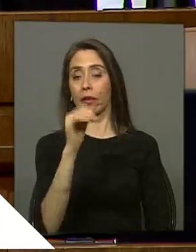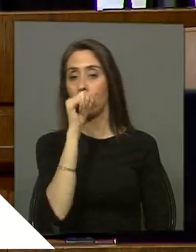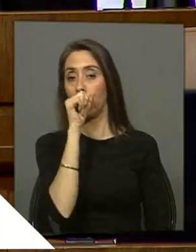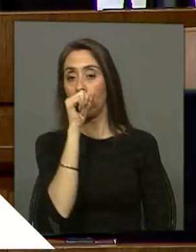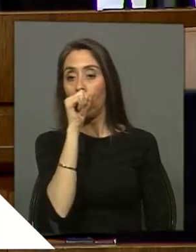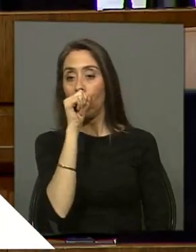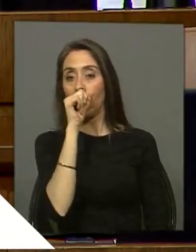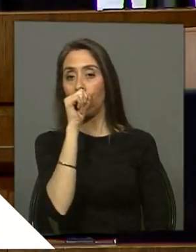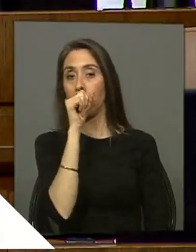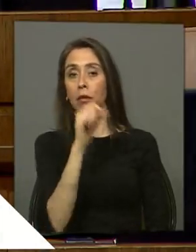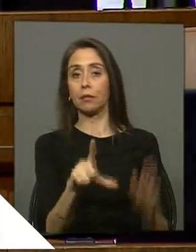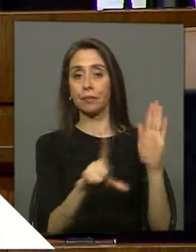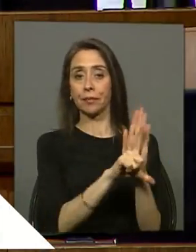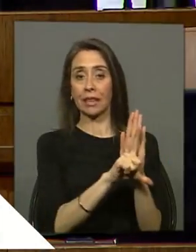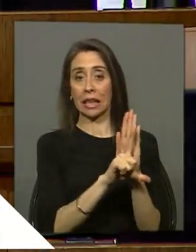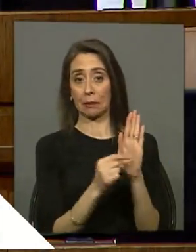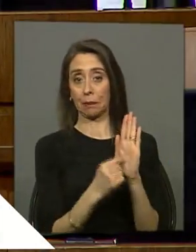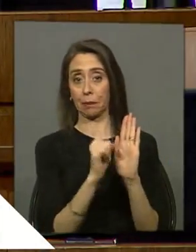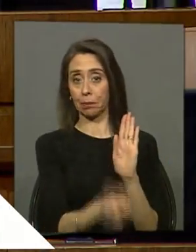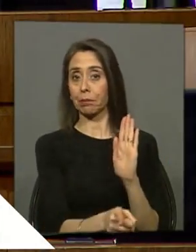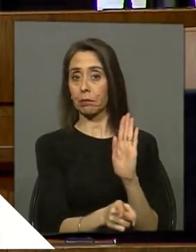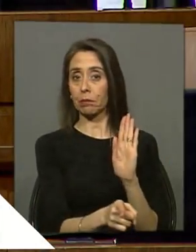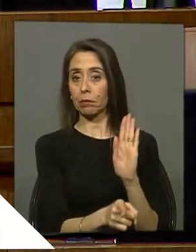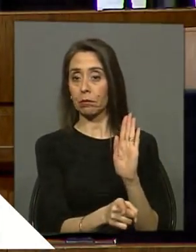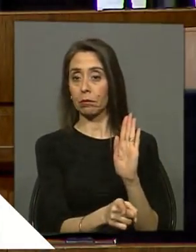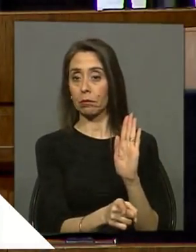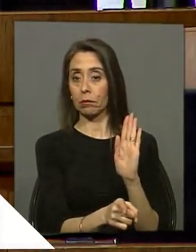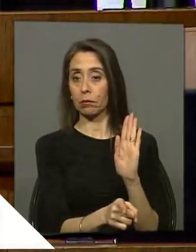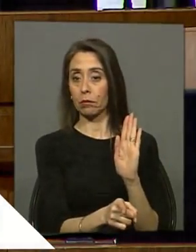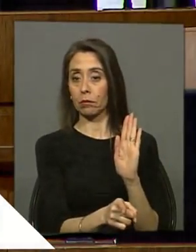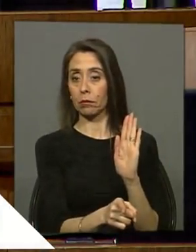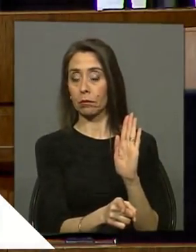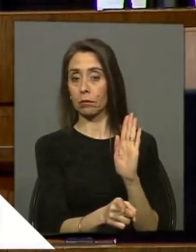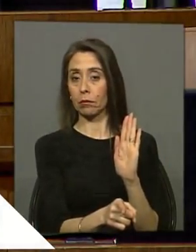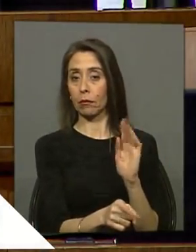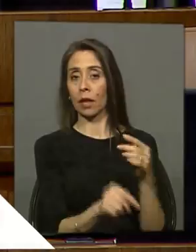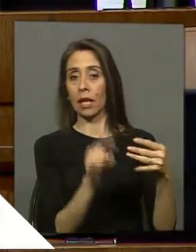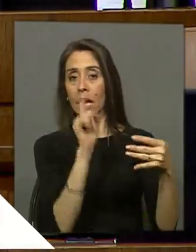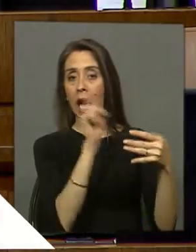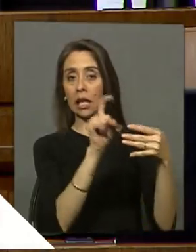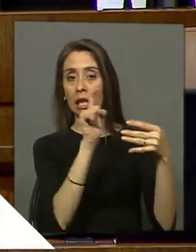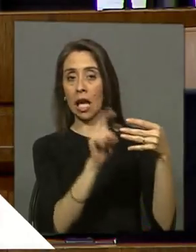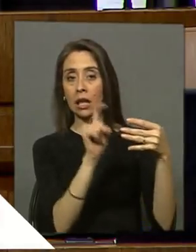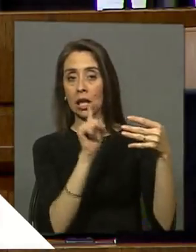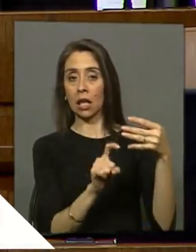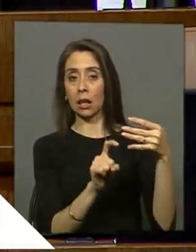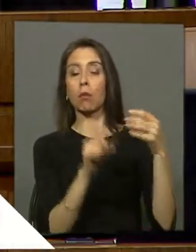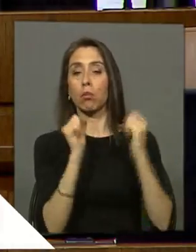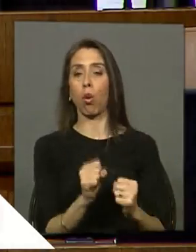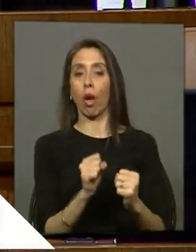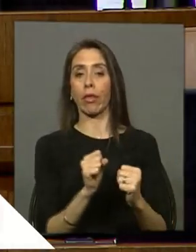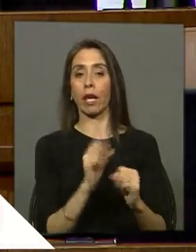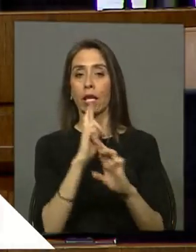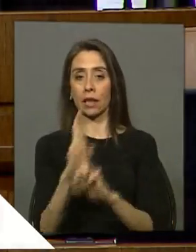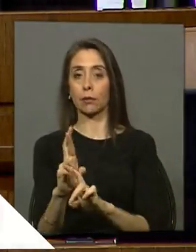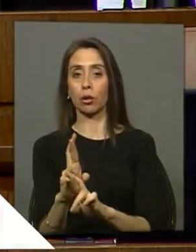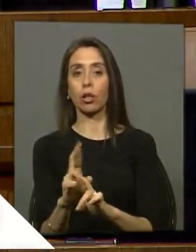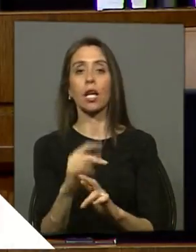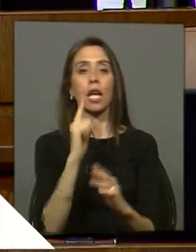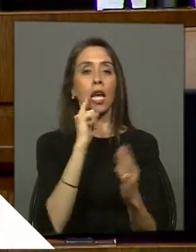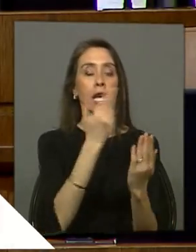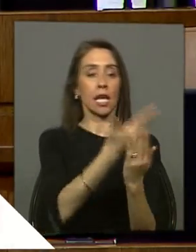en su ley explícito solo los casos en que puede atender y a quien debe